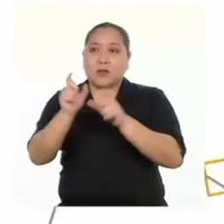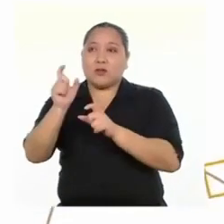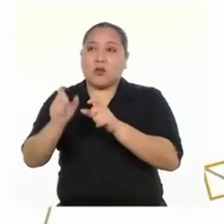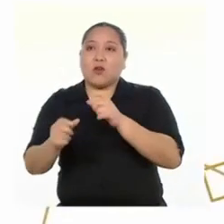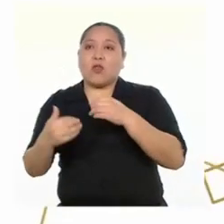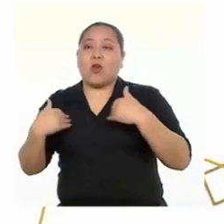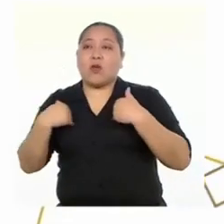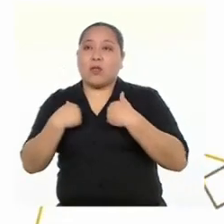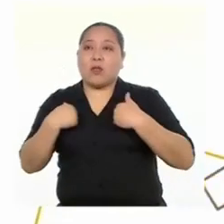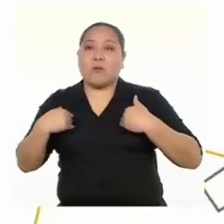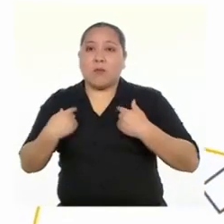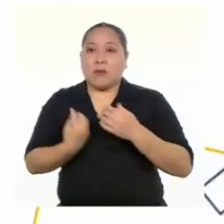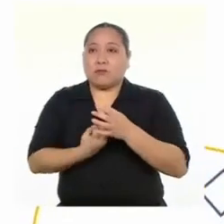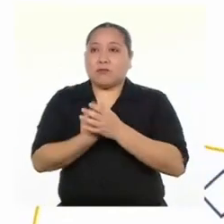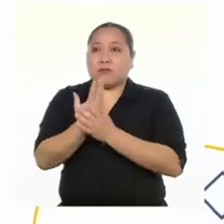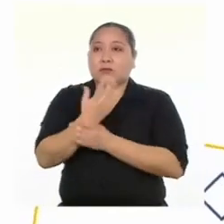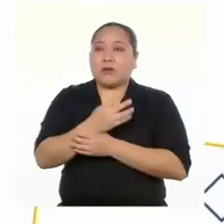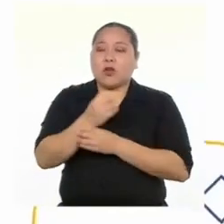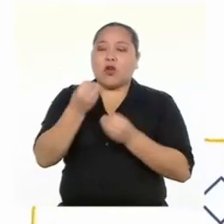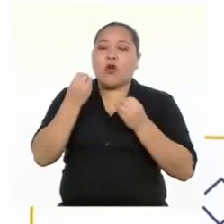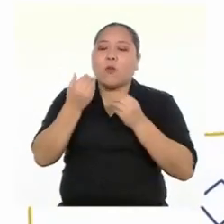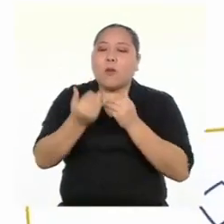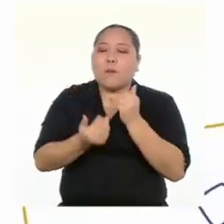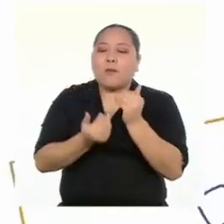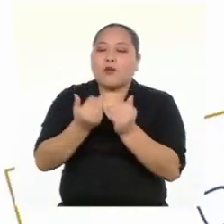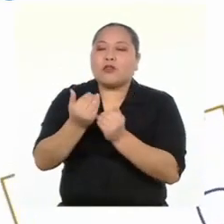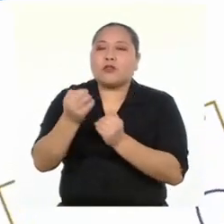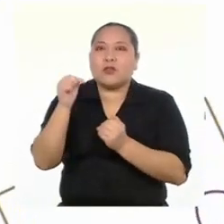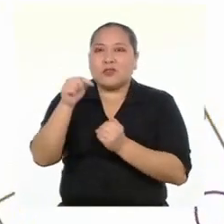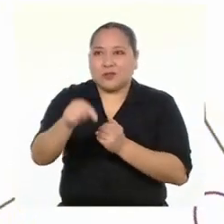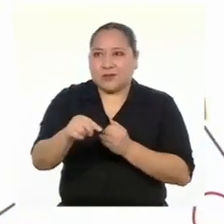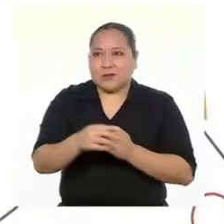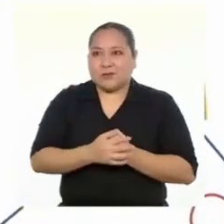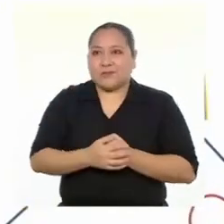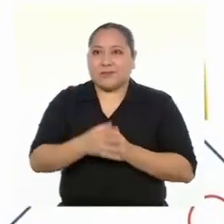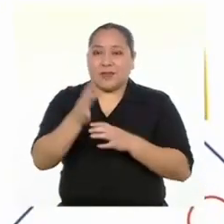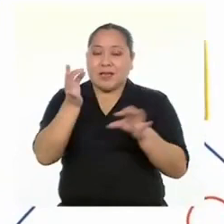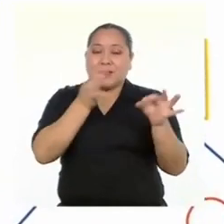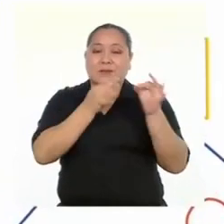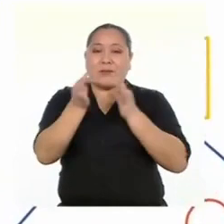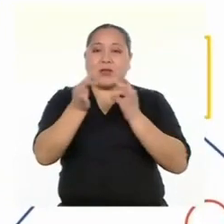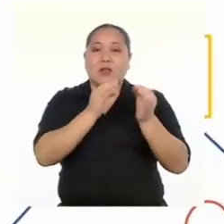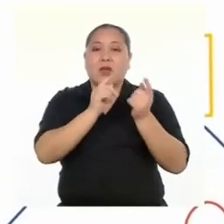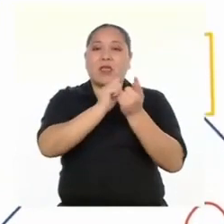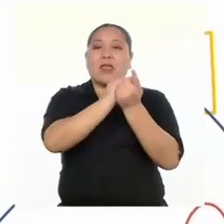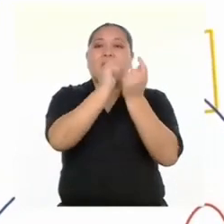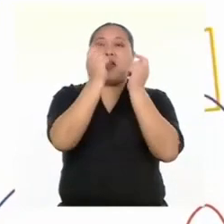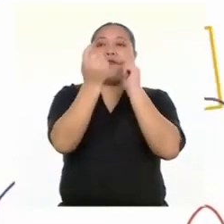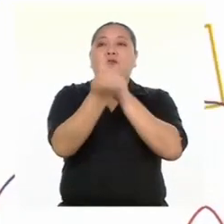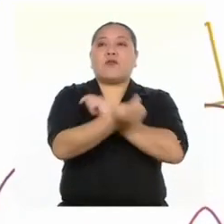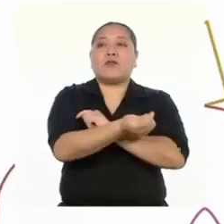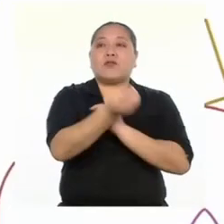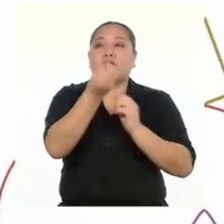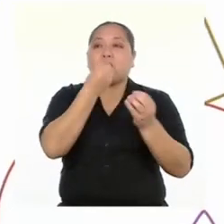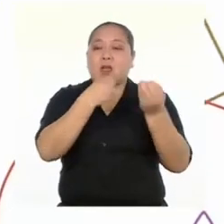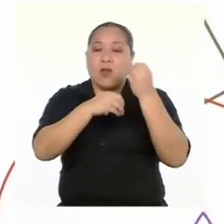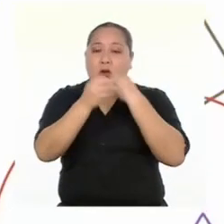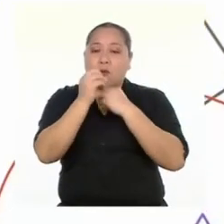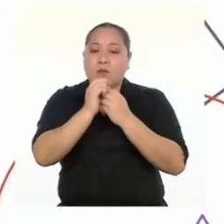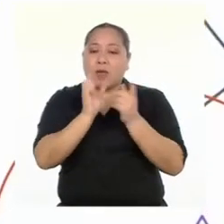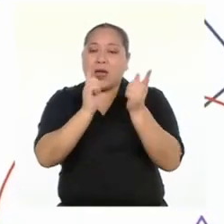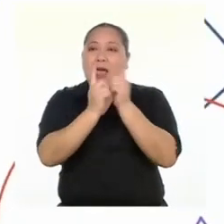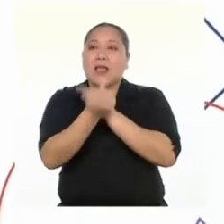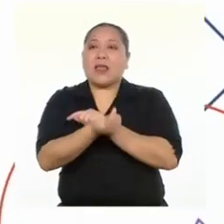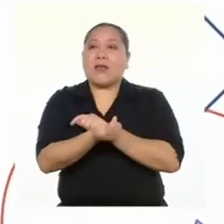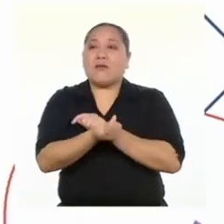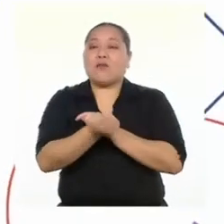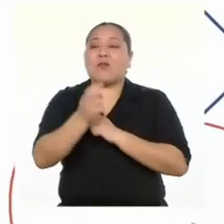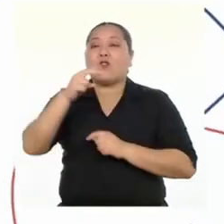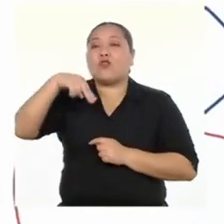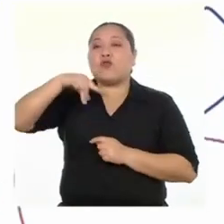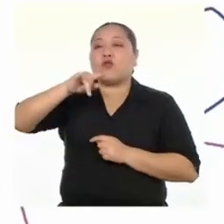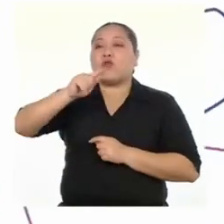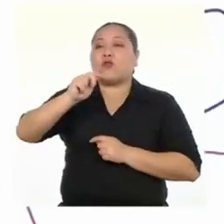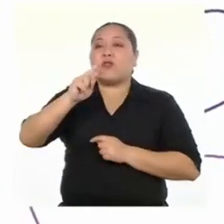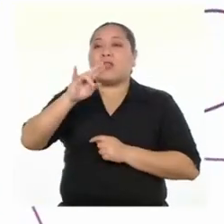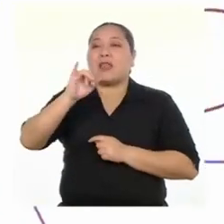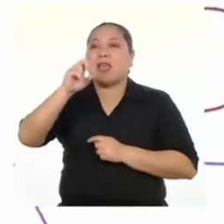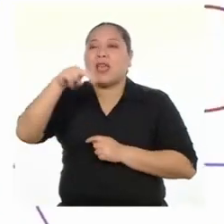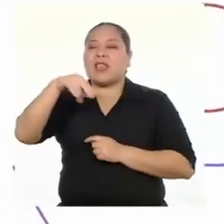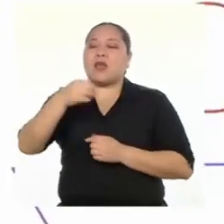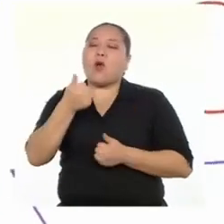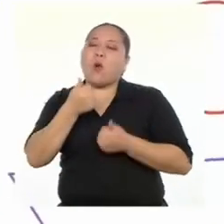estructura de los sistemas involucrados en este proceso. Explicar la transformación de alimentos en nutrientes y los